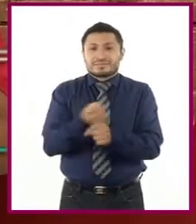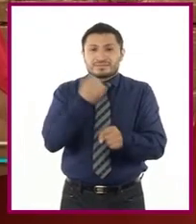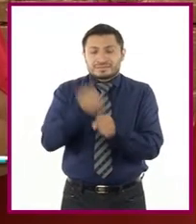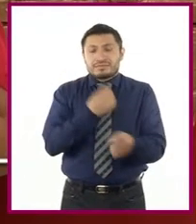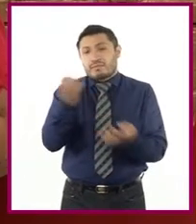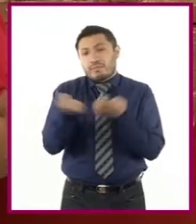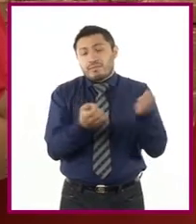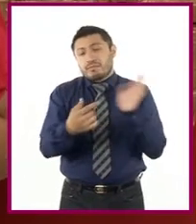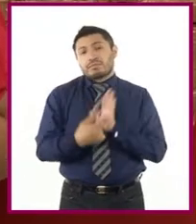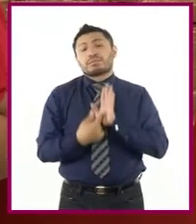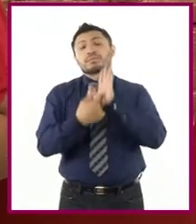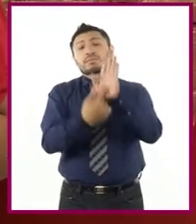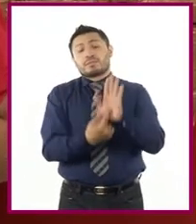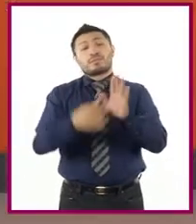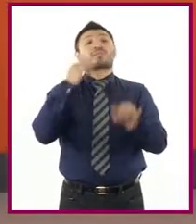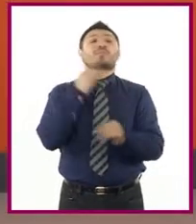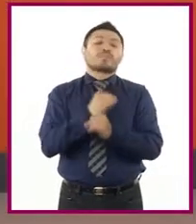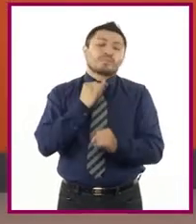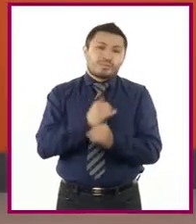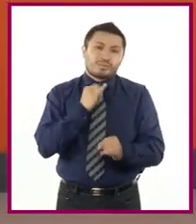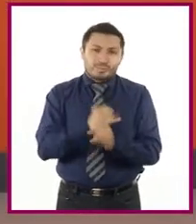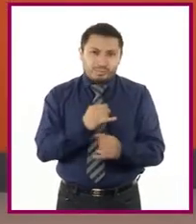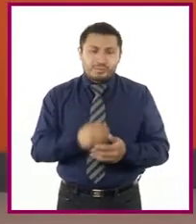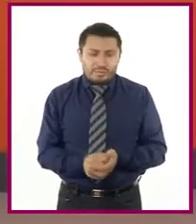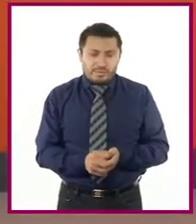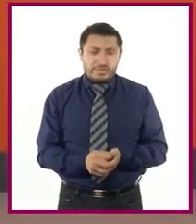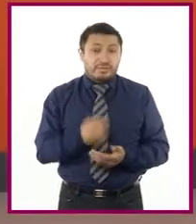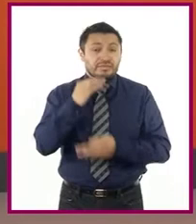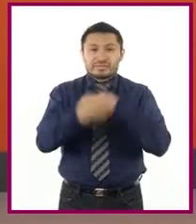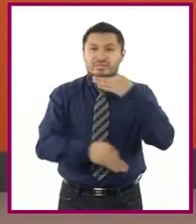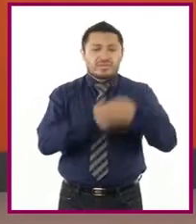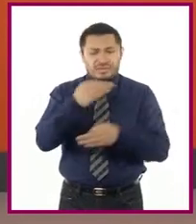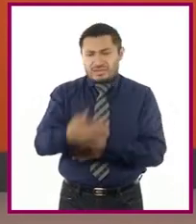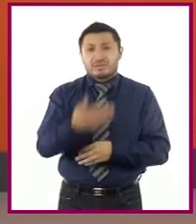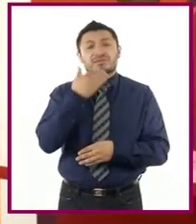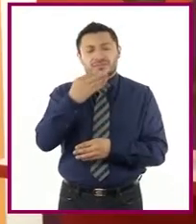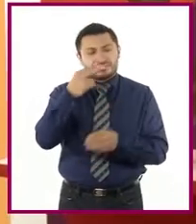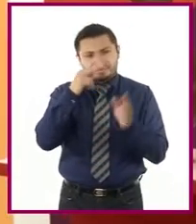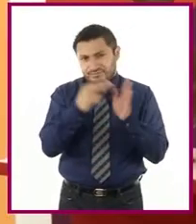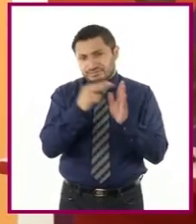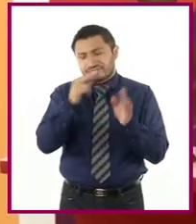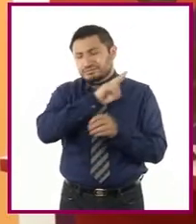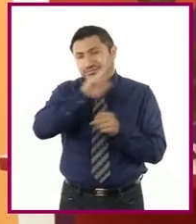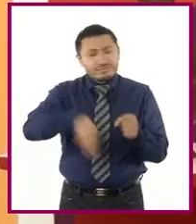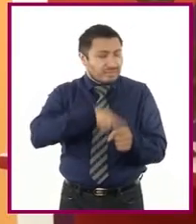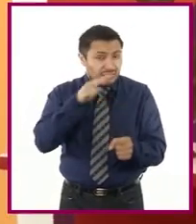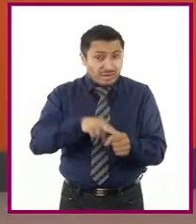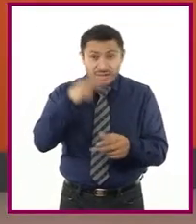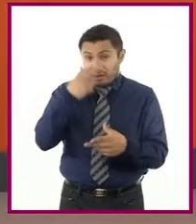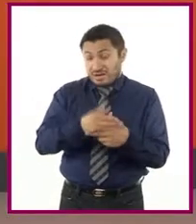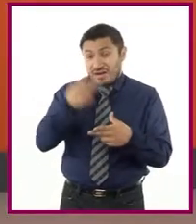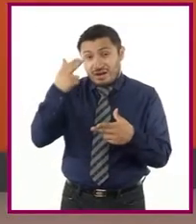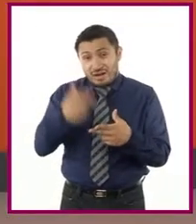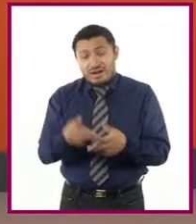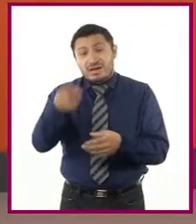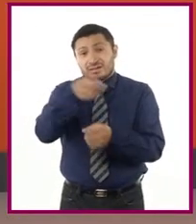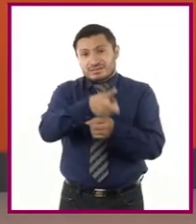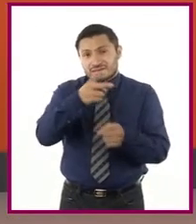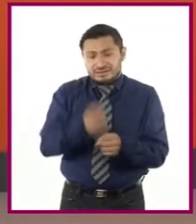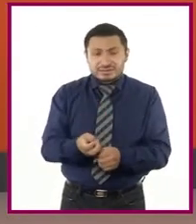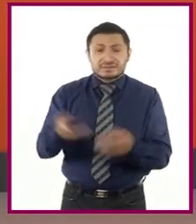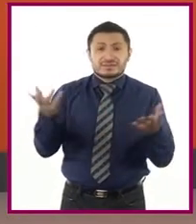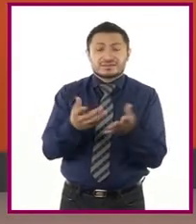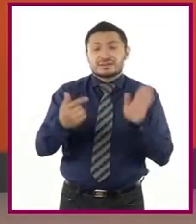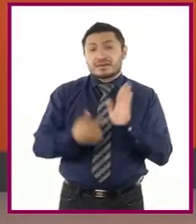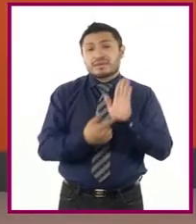a presentarse de manera virtual. Todo transcurría en esta normalidad hasta que les invitaron a realizar una